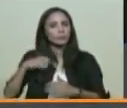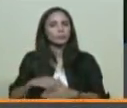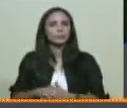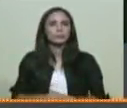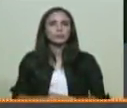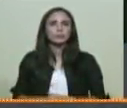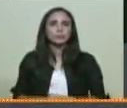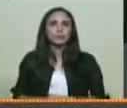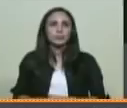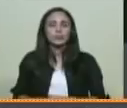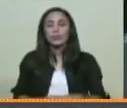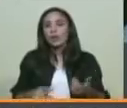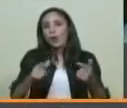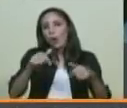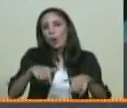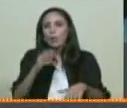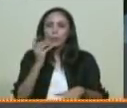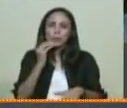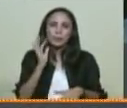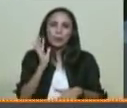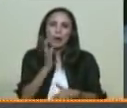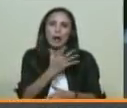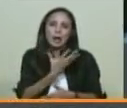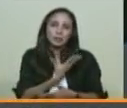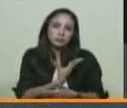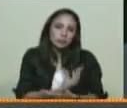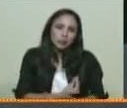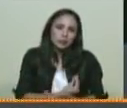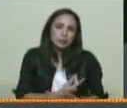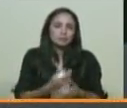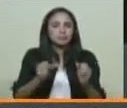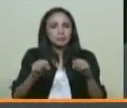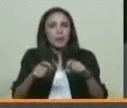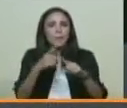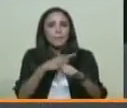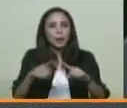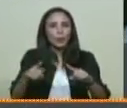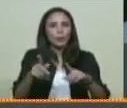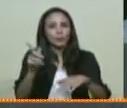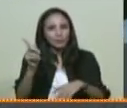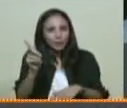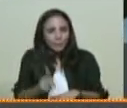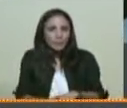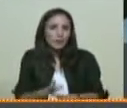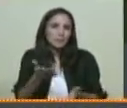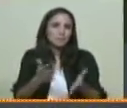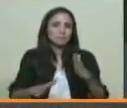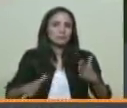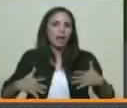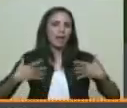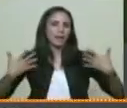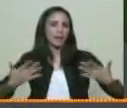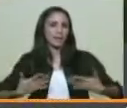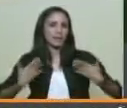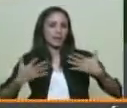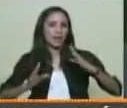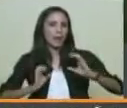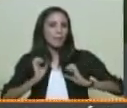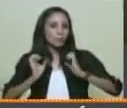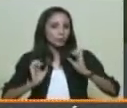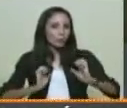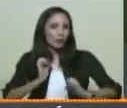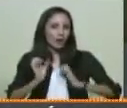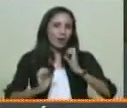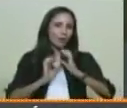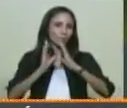estamos tristes, pero a la vez nos fortalece el espíritu de Ali Primera, de que hoy, donde quiera